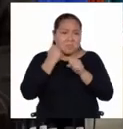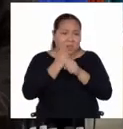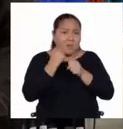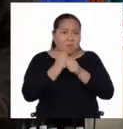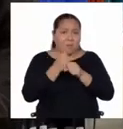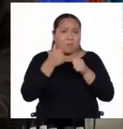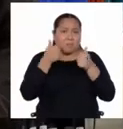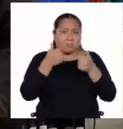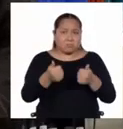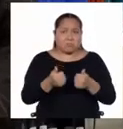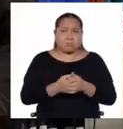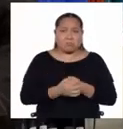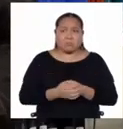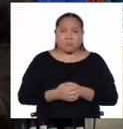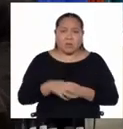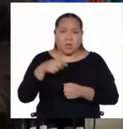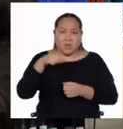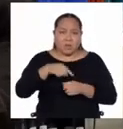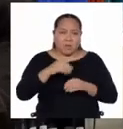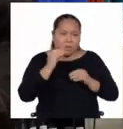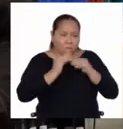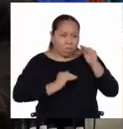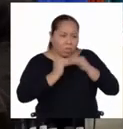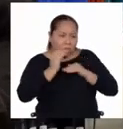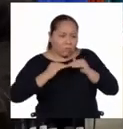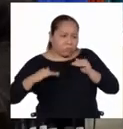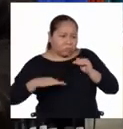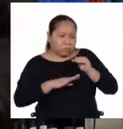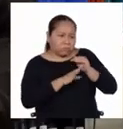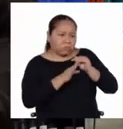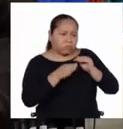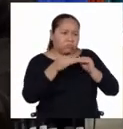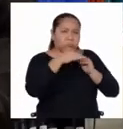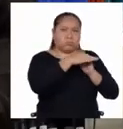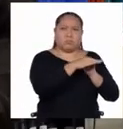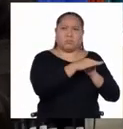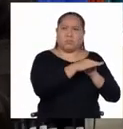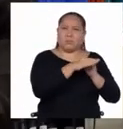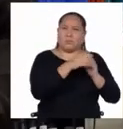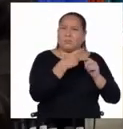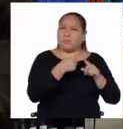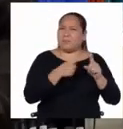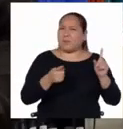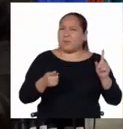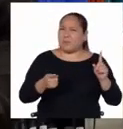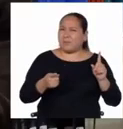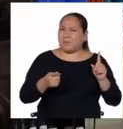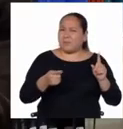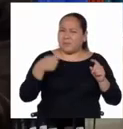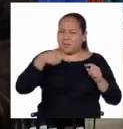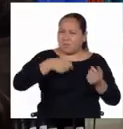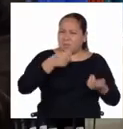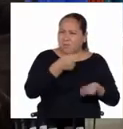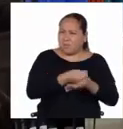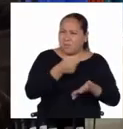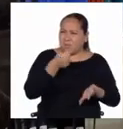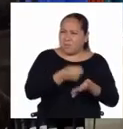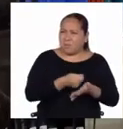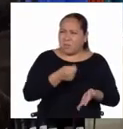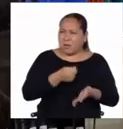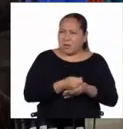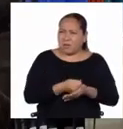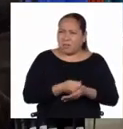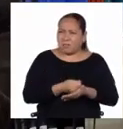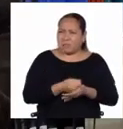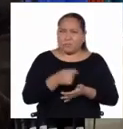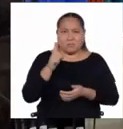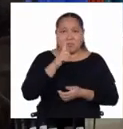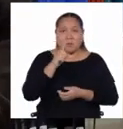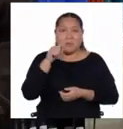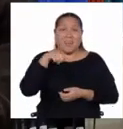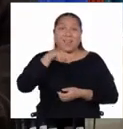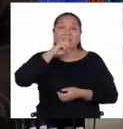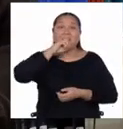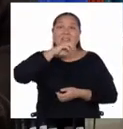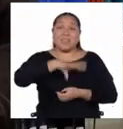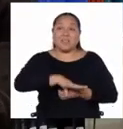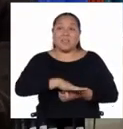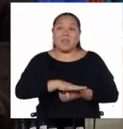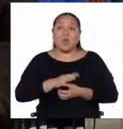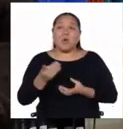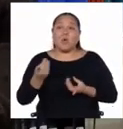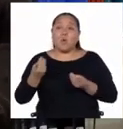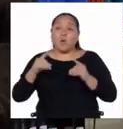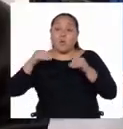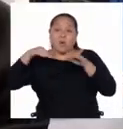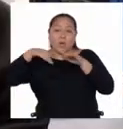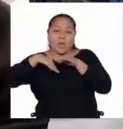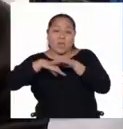económicamente descomunal, pero para no obtener ningún rédito económico. Y él decía que el ferrocarril entrando a la estación